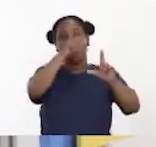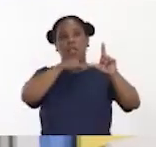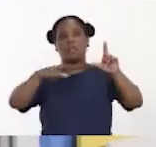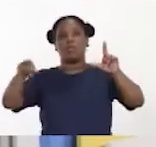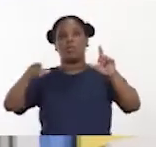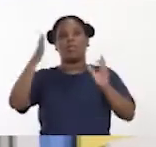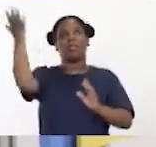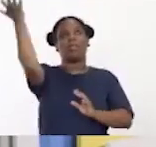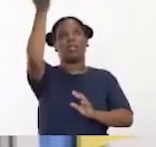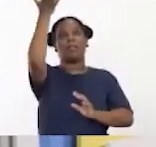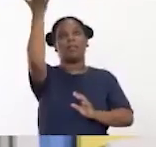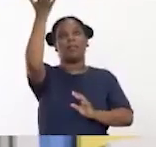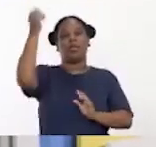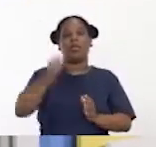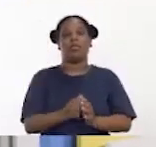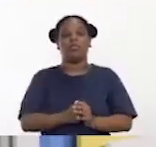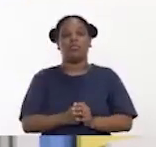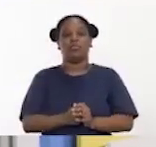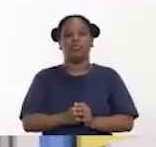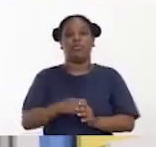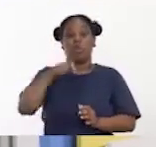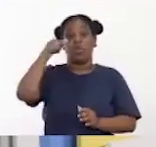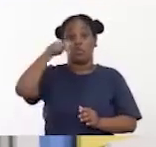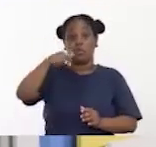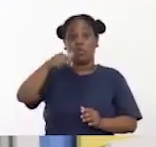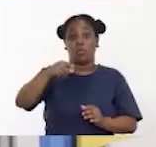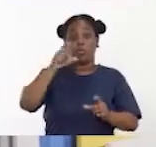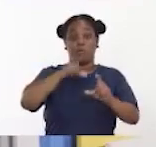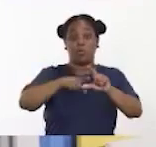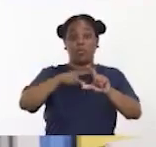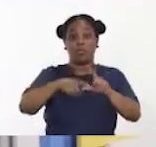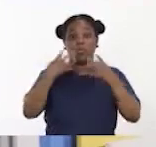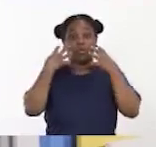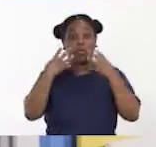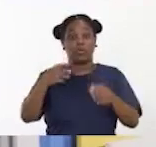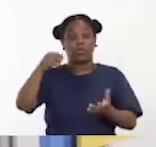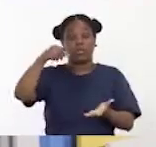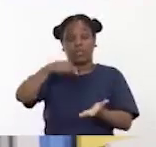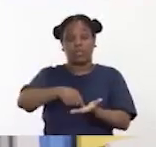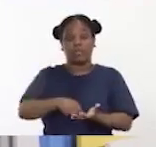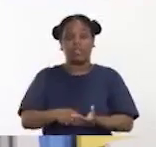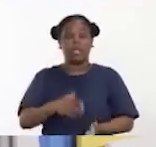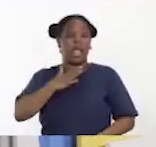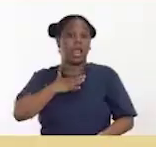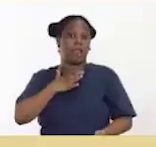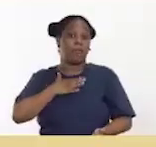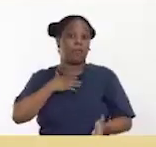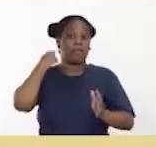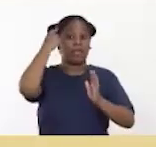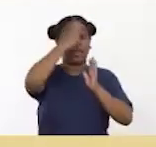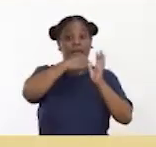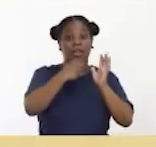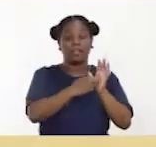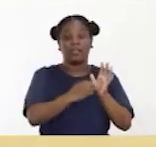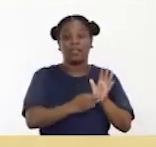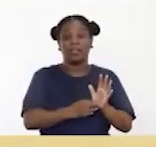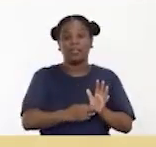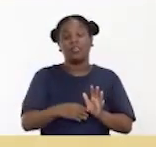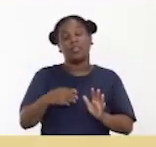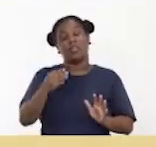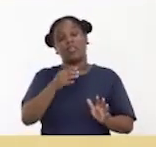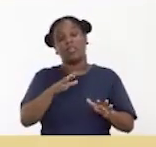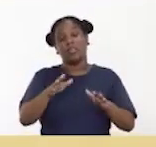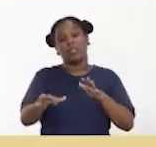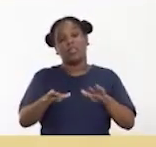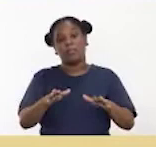del espacio. En esa geometría del espacio, los contenidos esenciales están en las propiedades que caracterizan